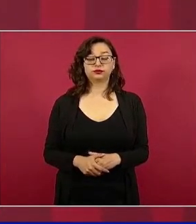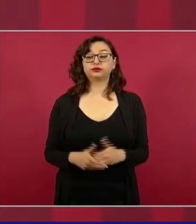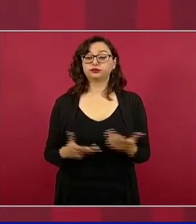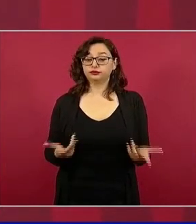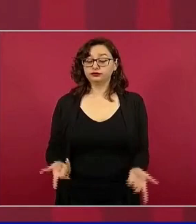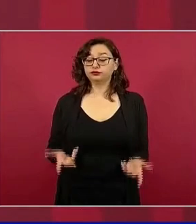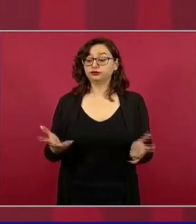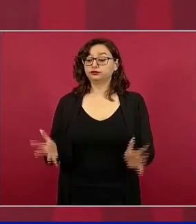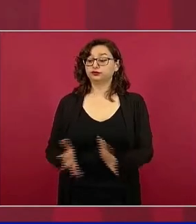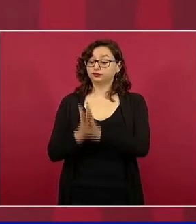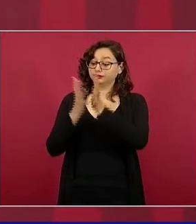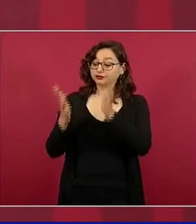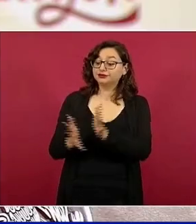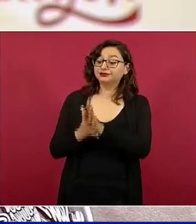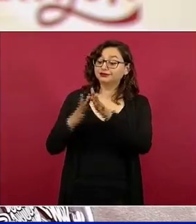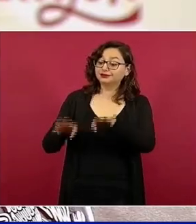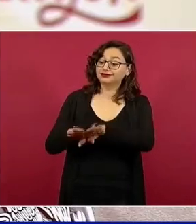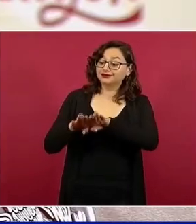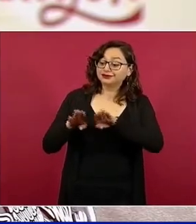participativa.